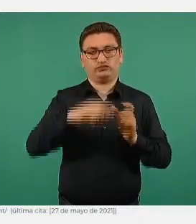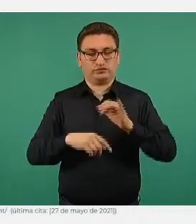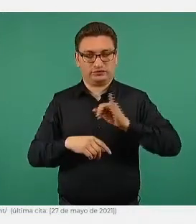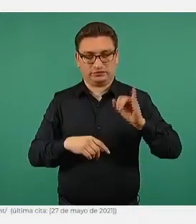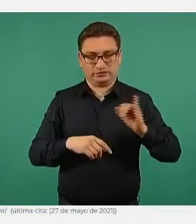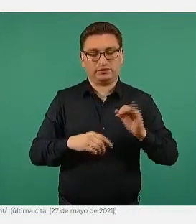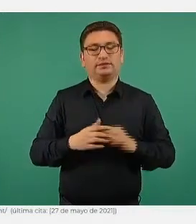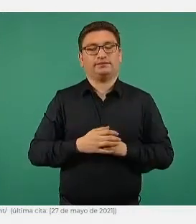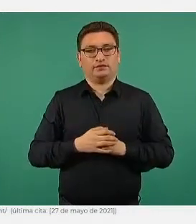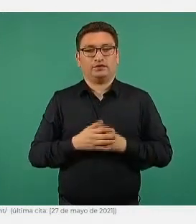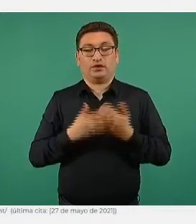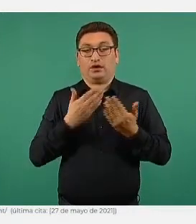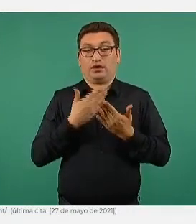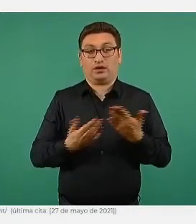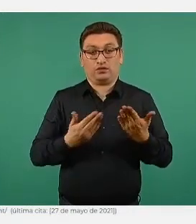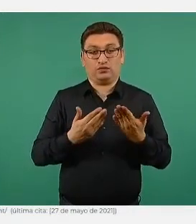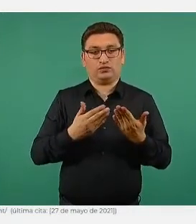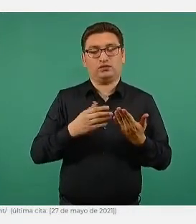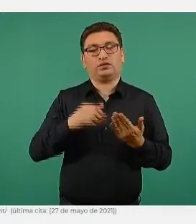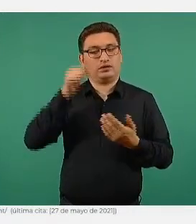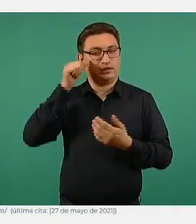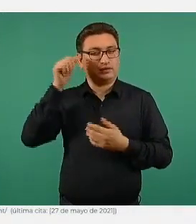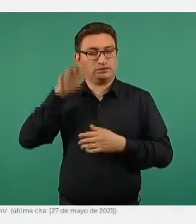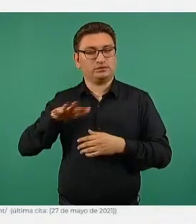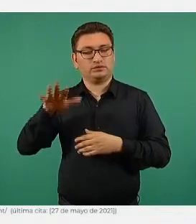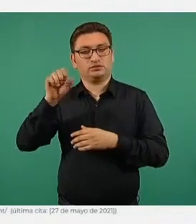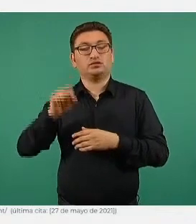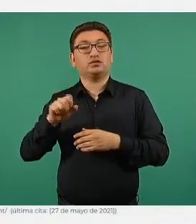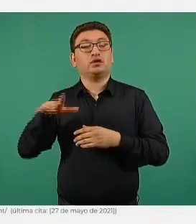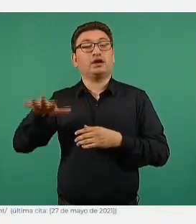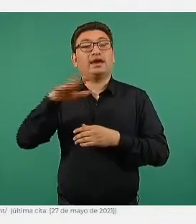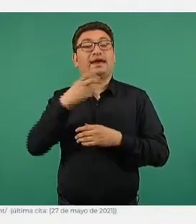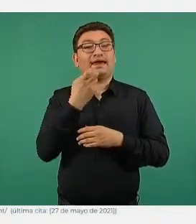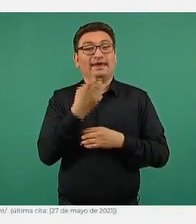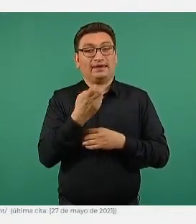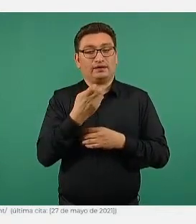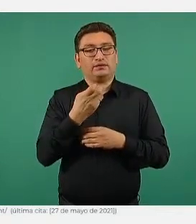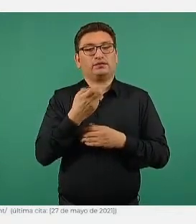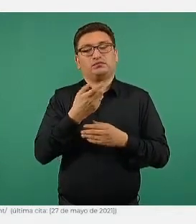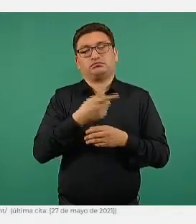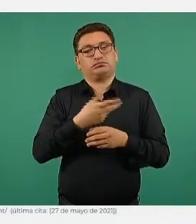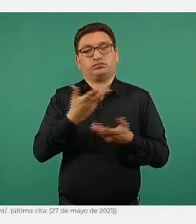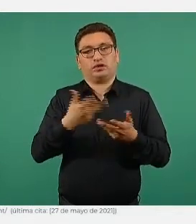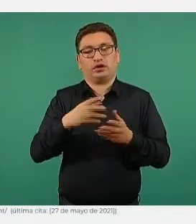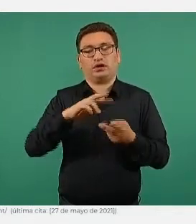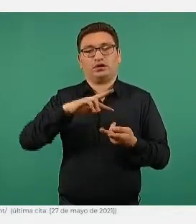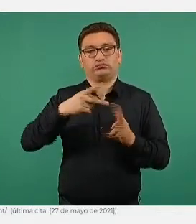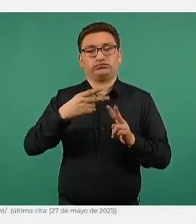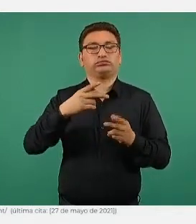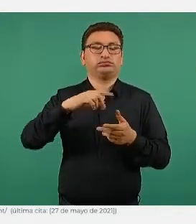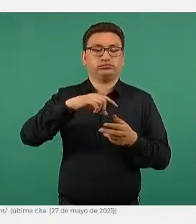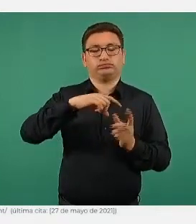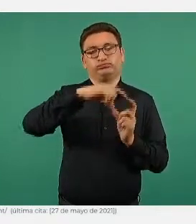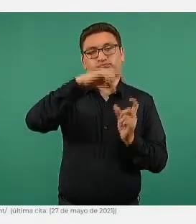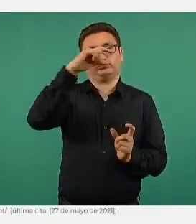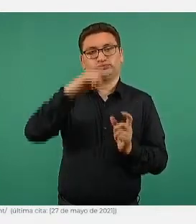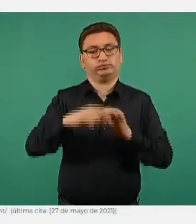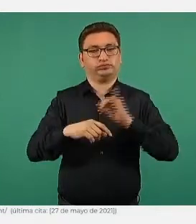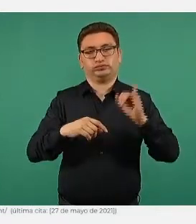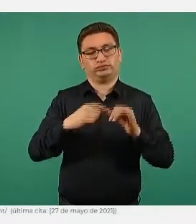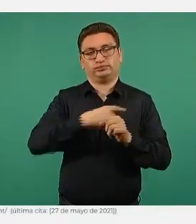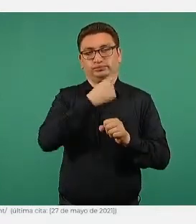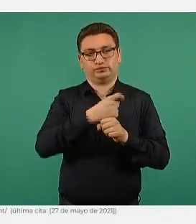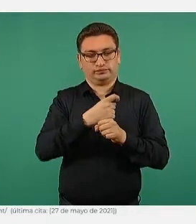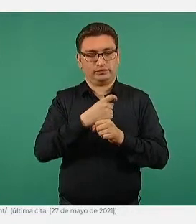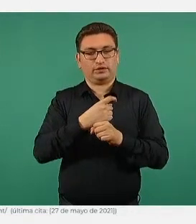de esta gráfica, que aquí Asia Sudoriental se encuentra, digamos, en este lado de la gráfica. Tiene